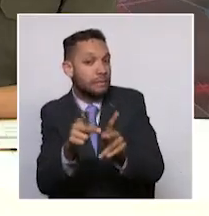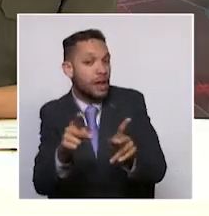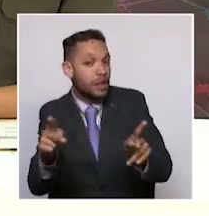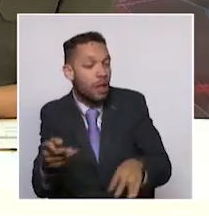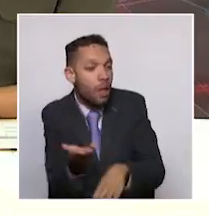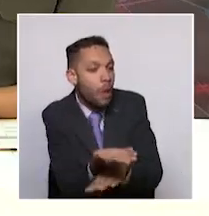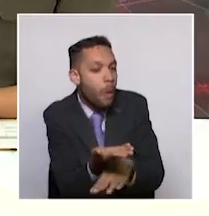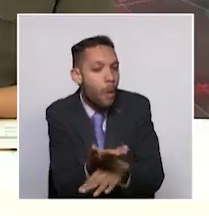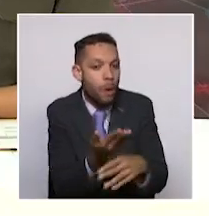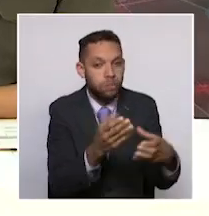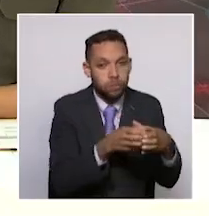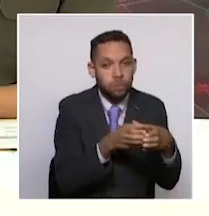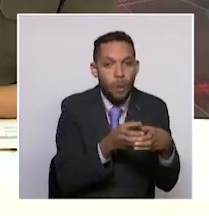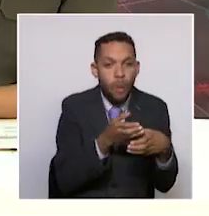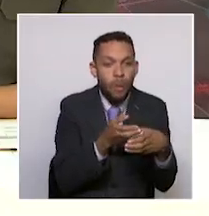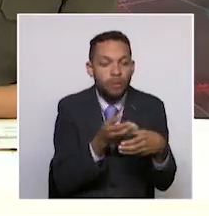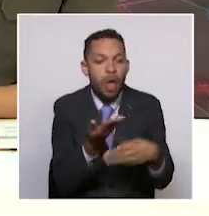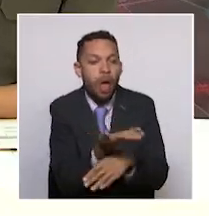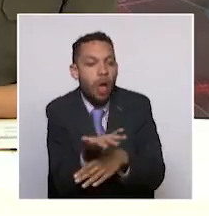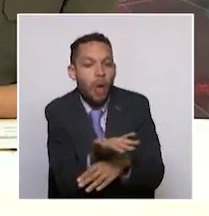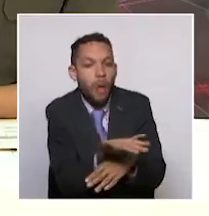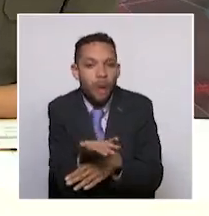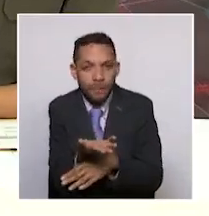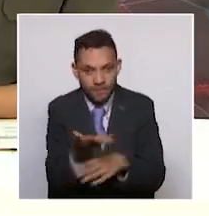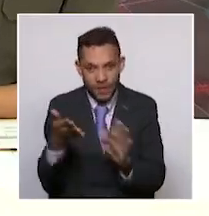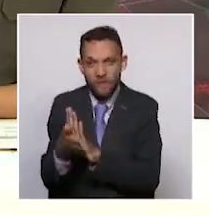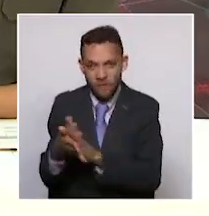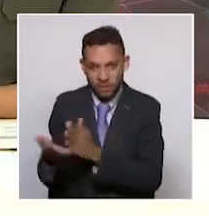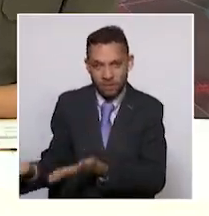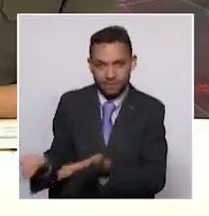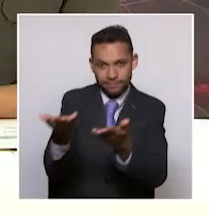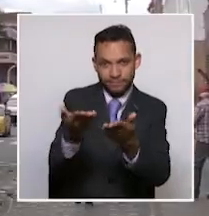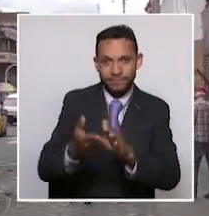indígena, de la indigencia, perdón. Este es nuestro informe regional.